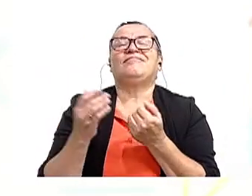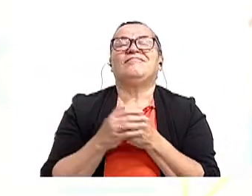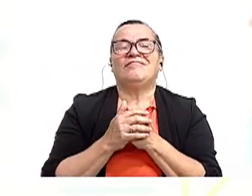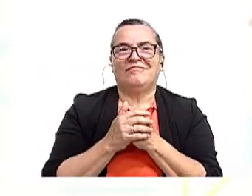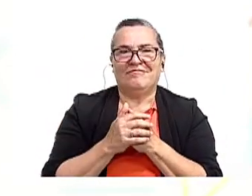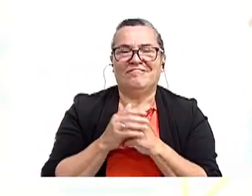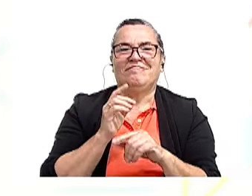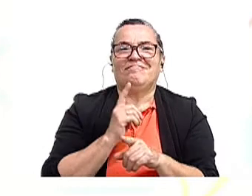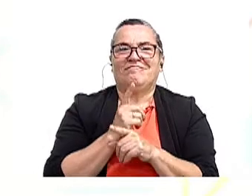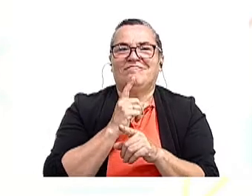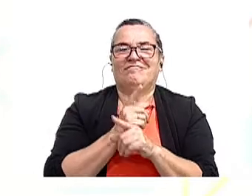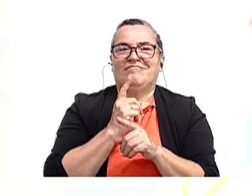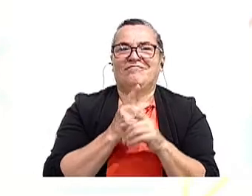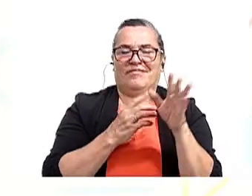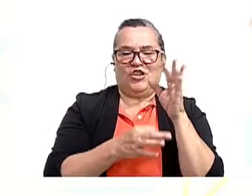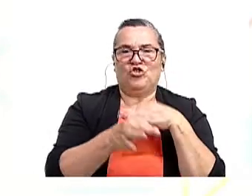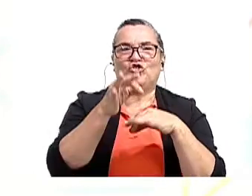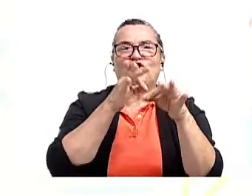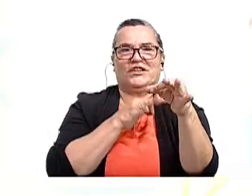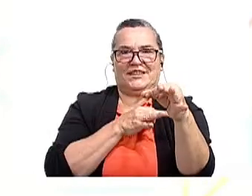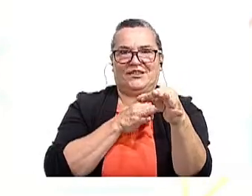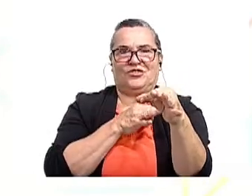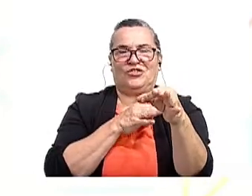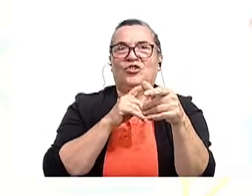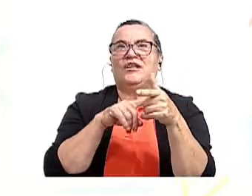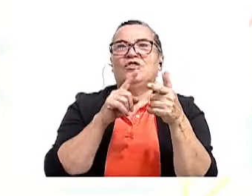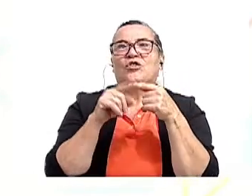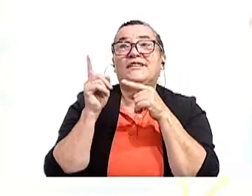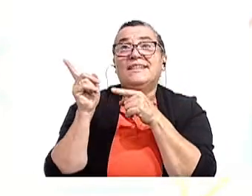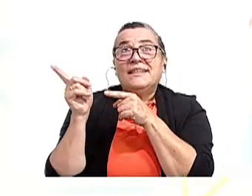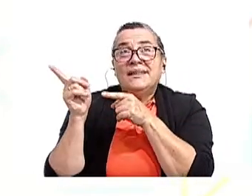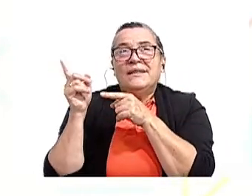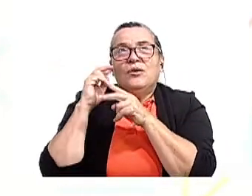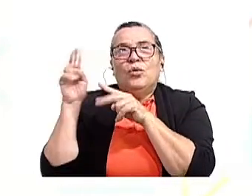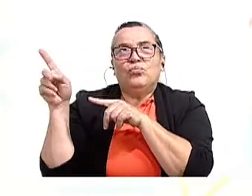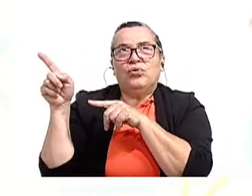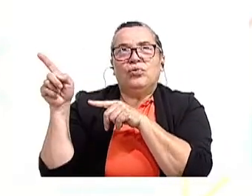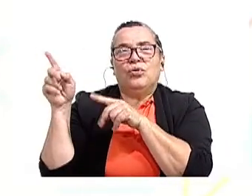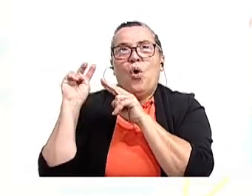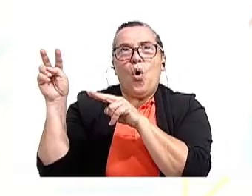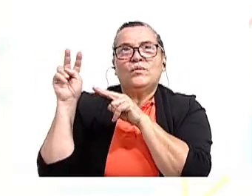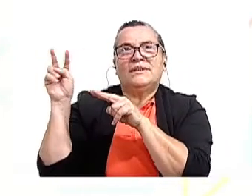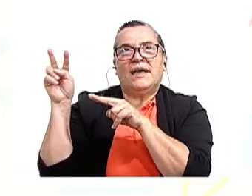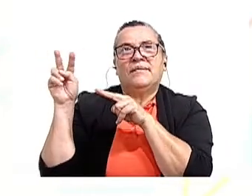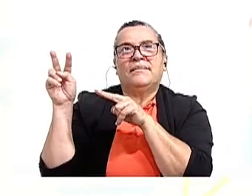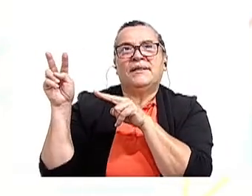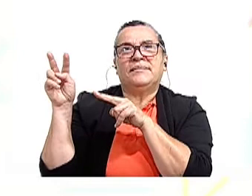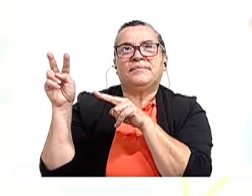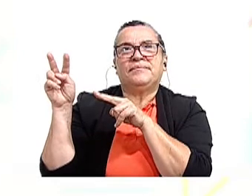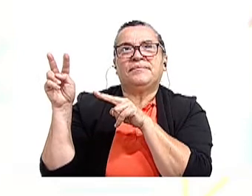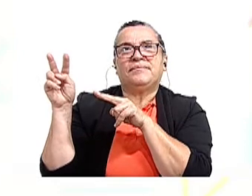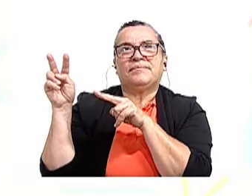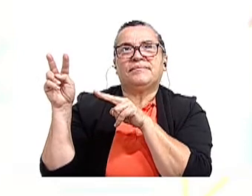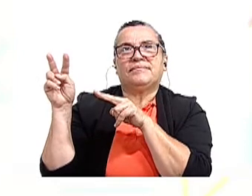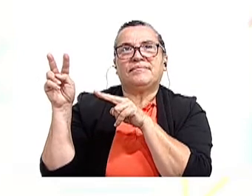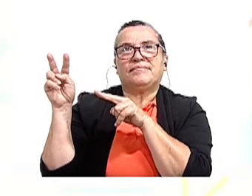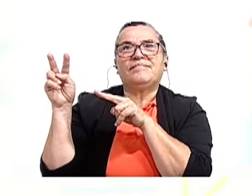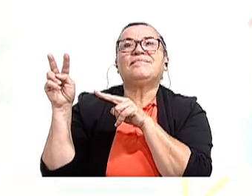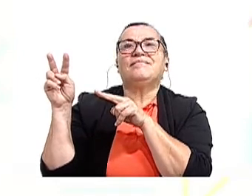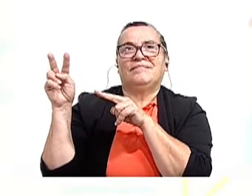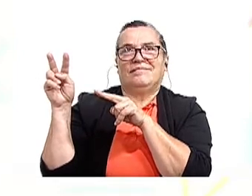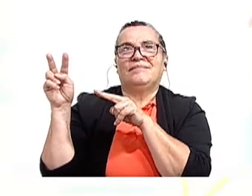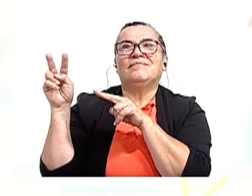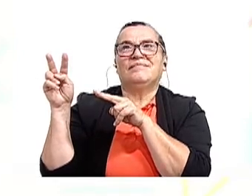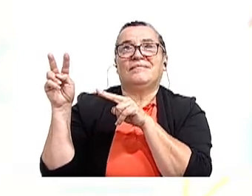hay que hacer una sustitución. Entonces, v, ¿a qué valor equivale v de t?